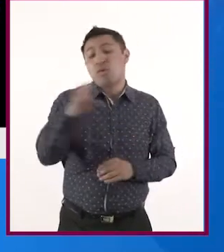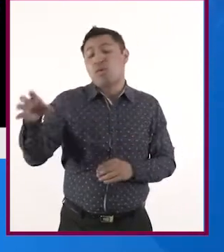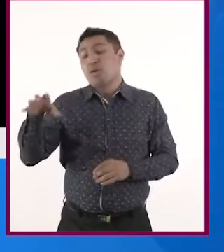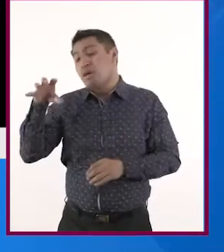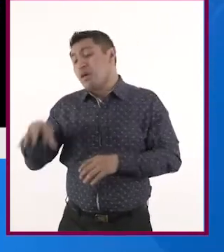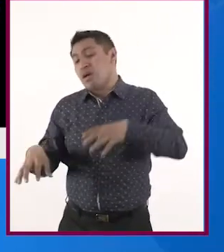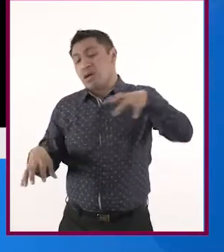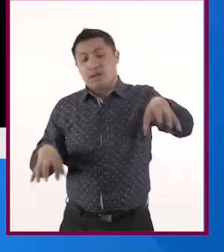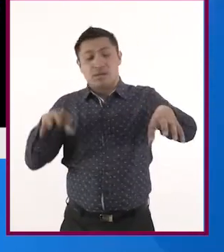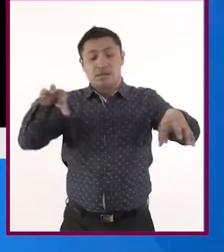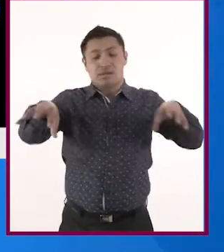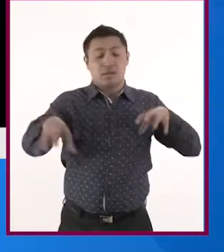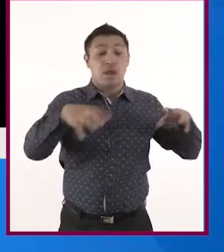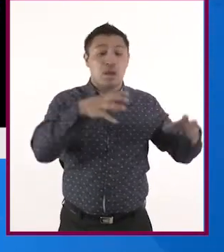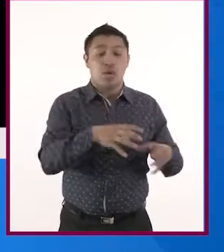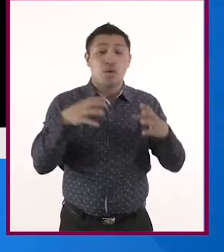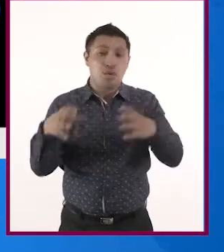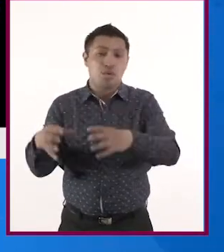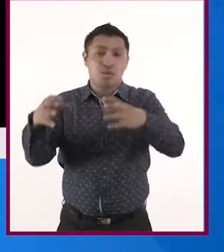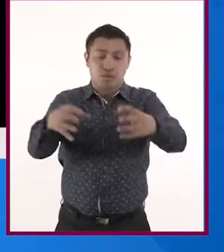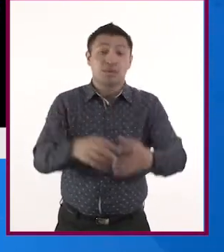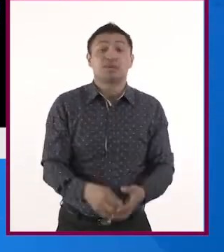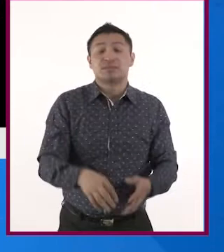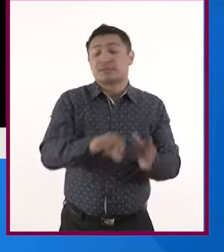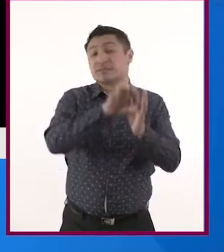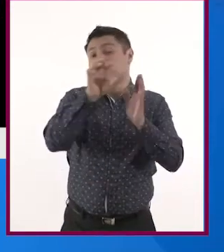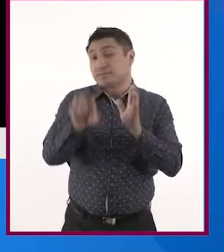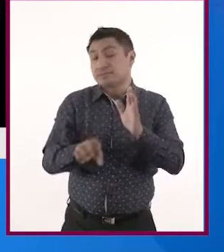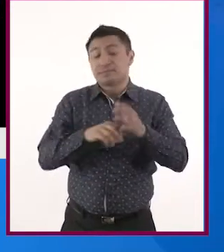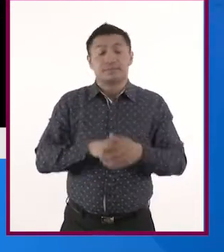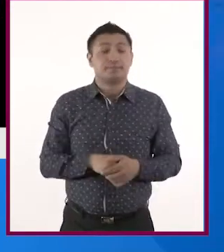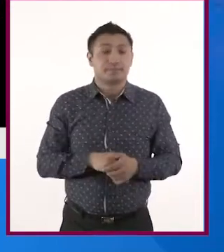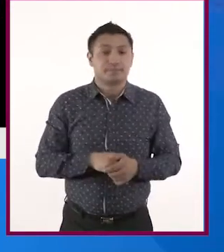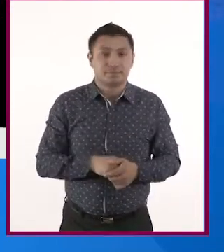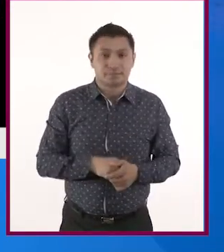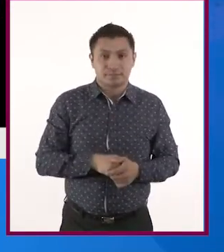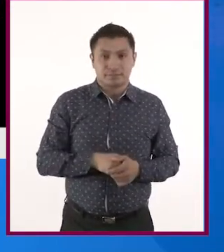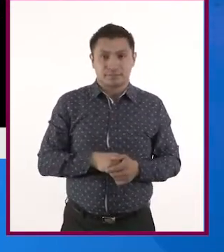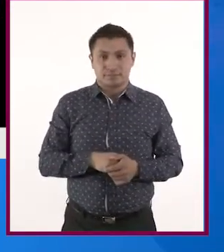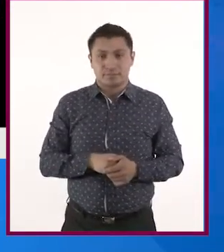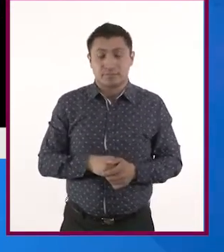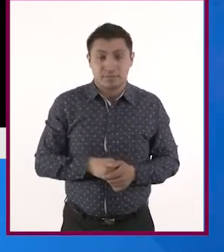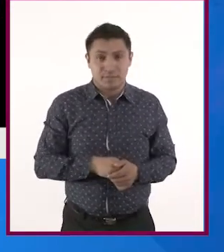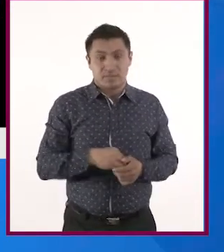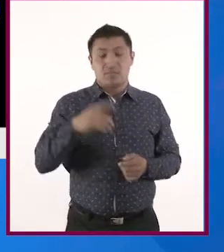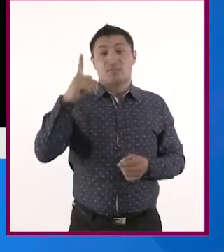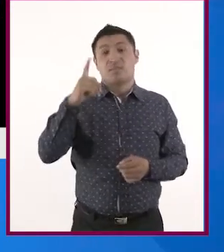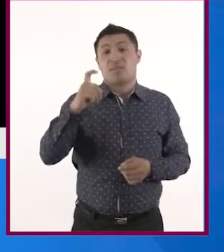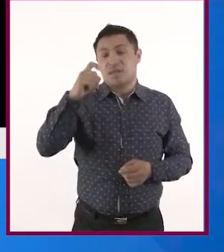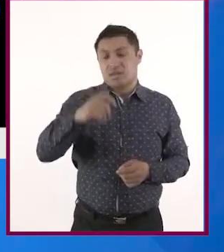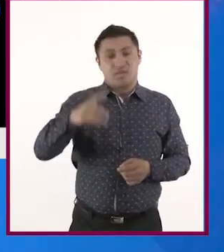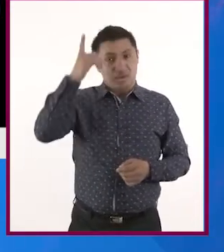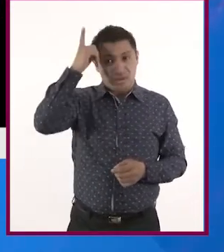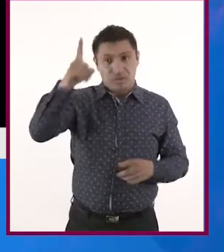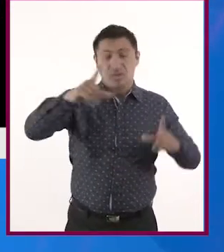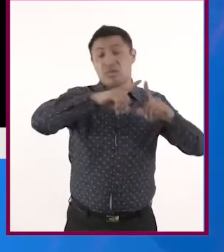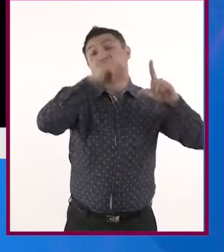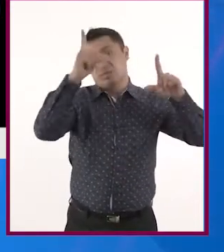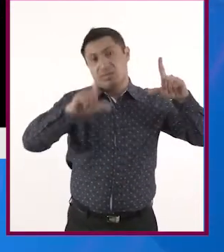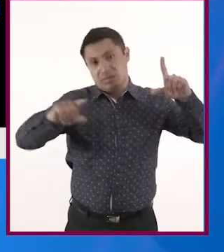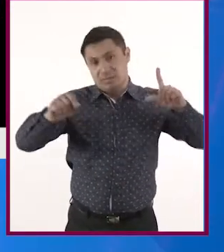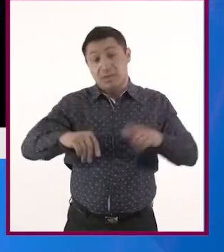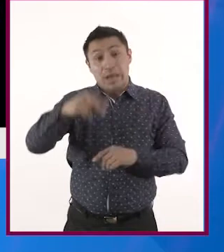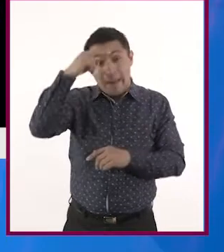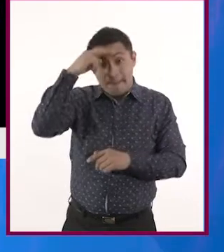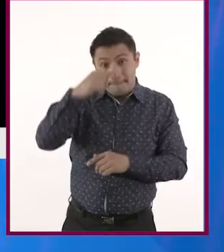Entonces, en realidad, en una base, digamos, de raíz, el agua le pertenece a la nación y es de todos,